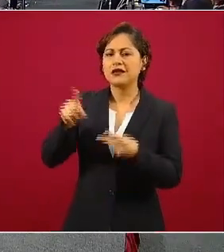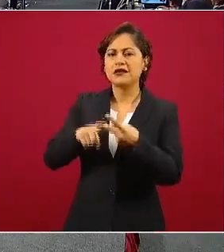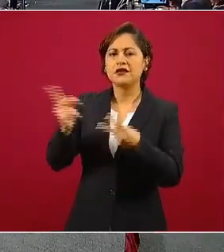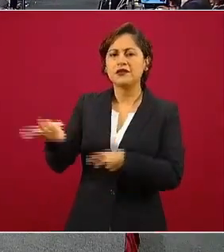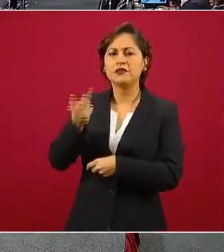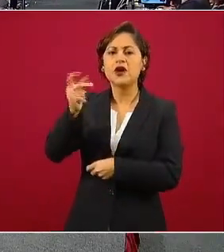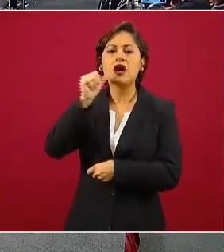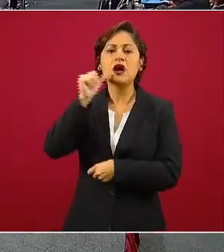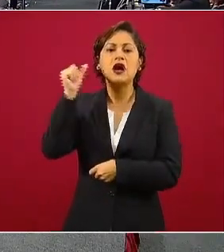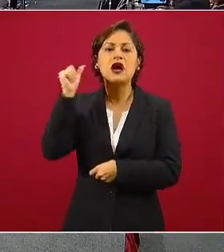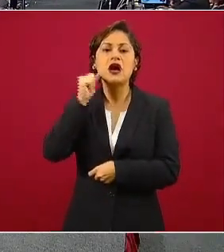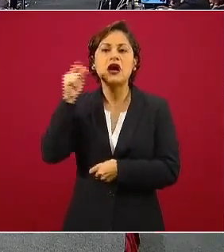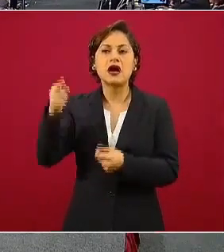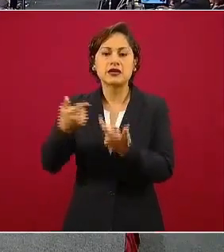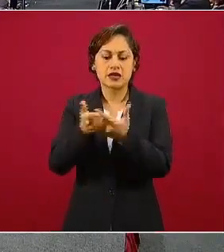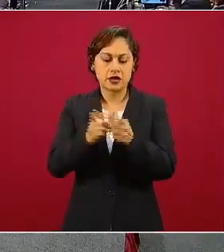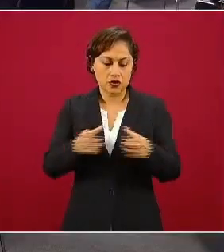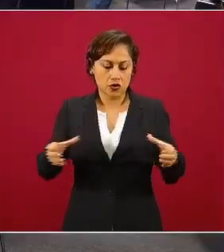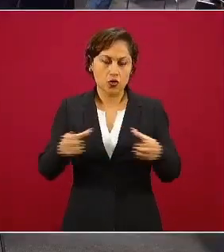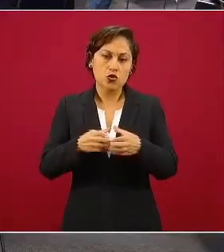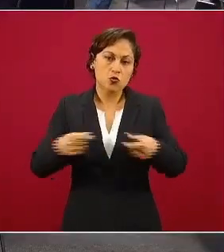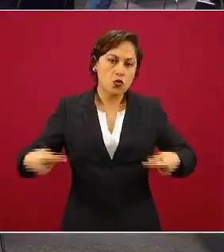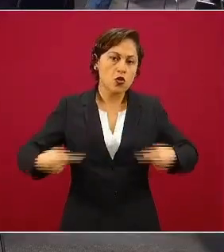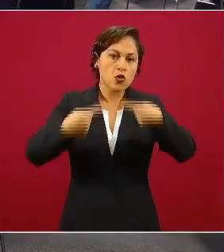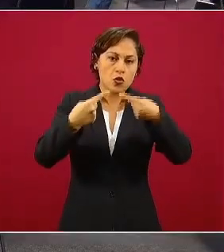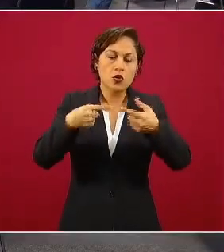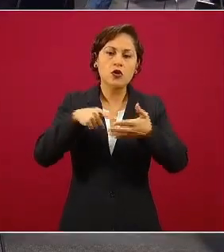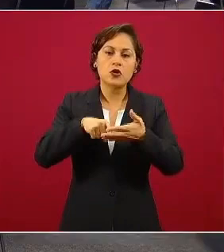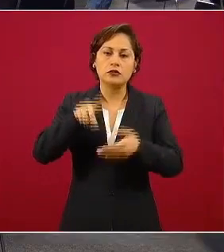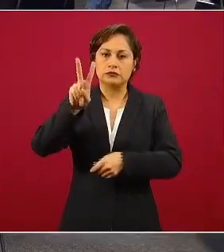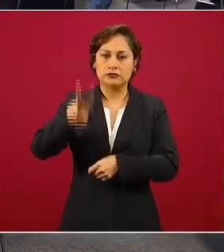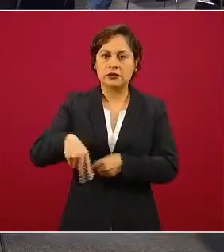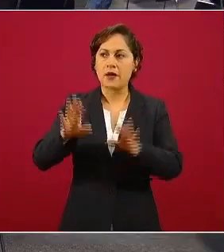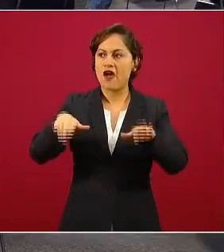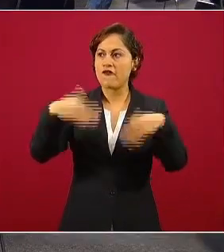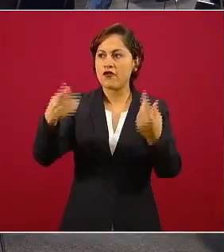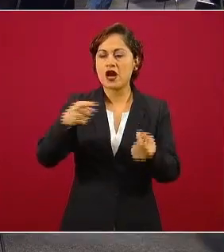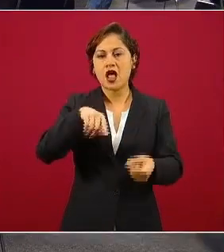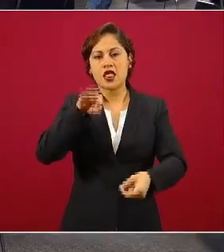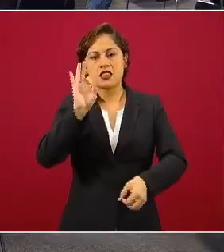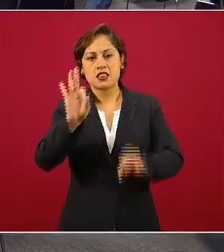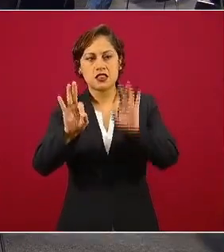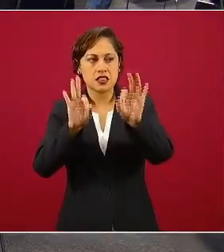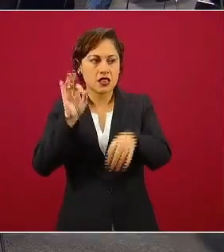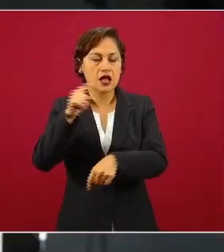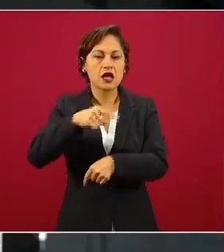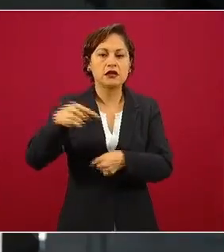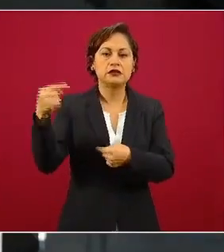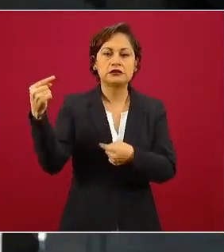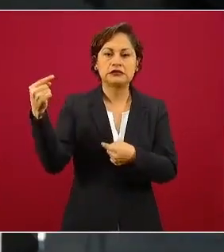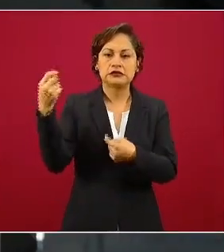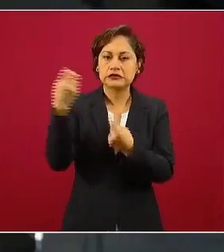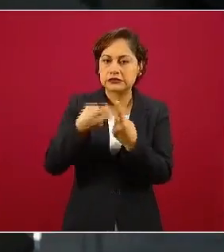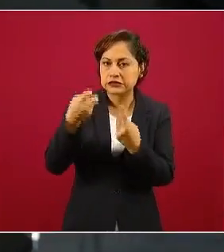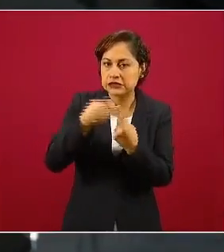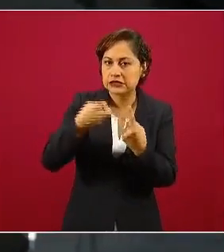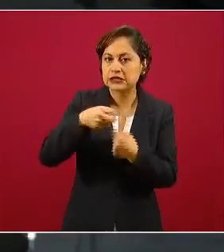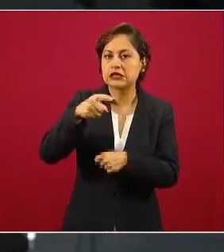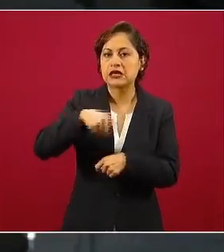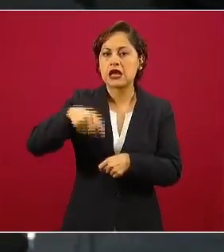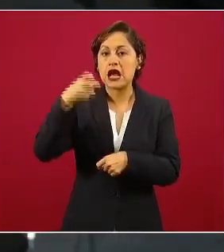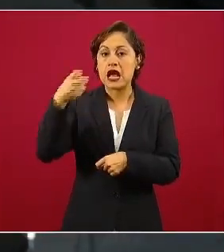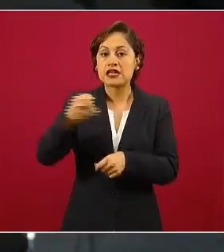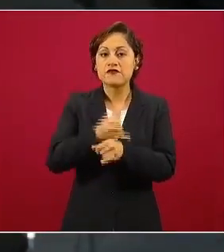opositor amplio, por supuesto surgieron algunas críticas en torno a que no era información verificada y se